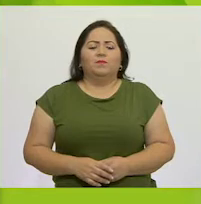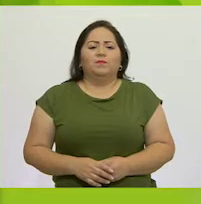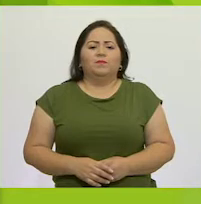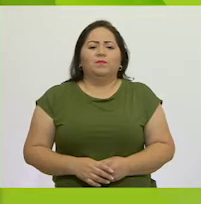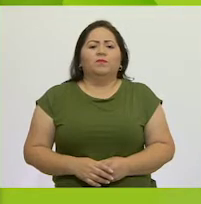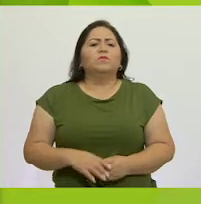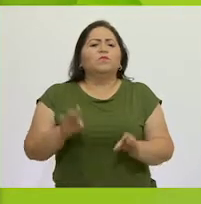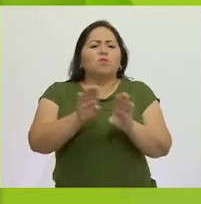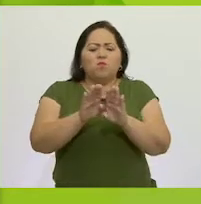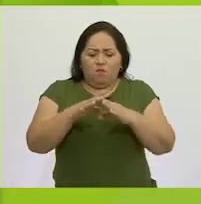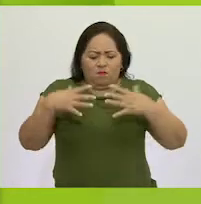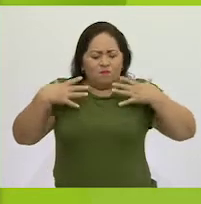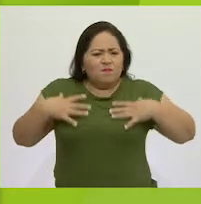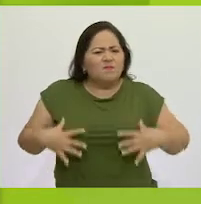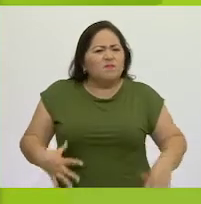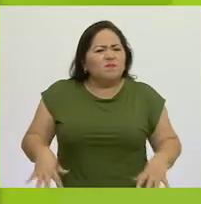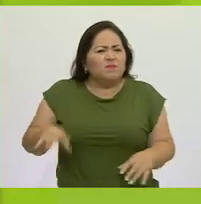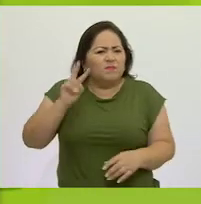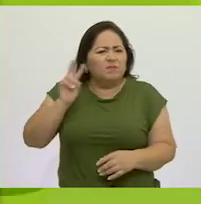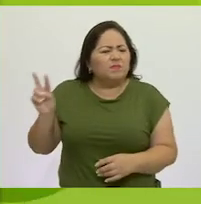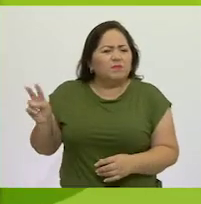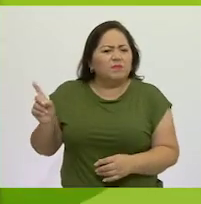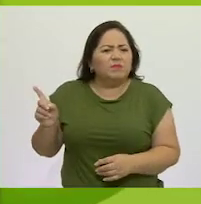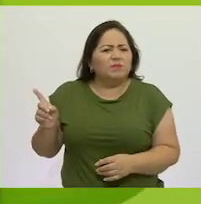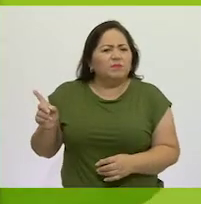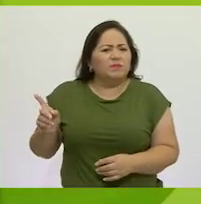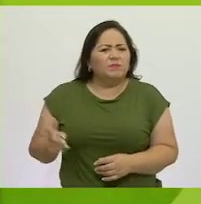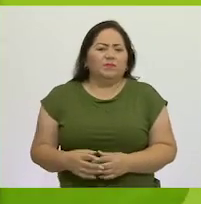¿Cómo está vestida?